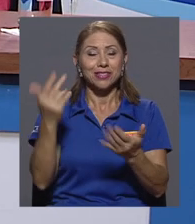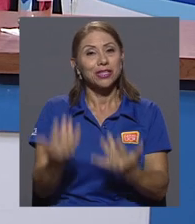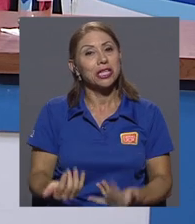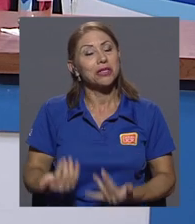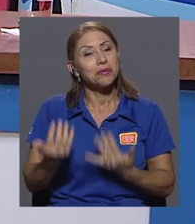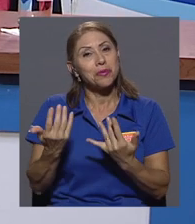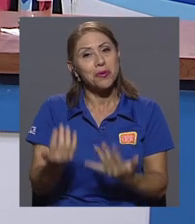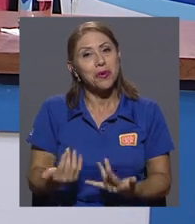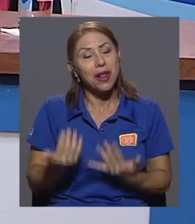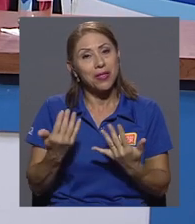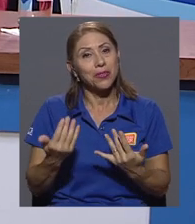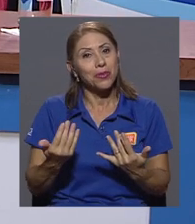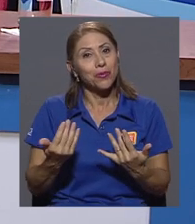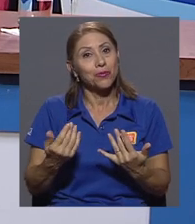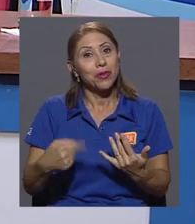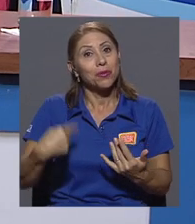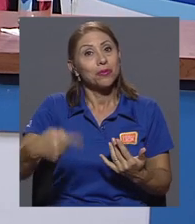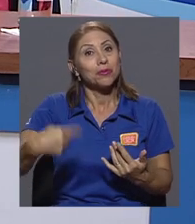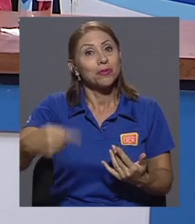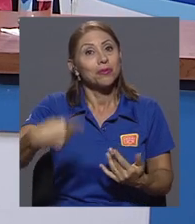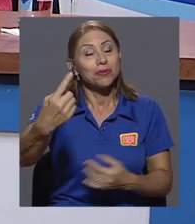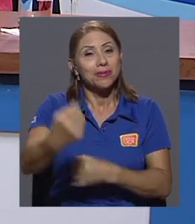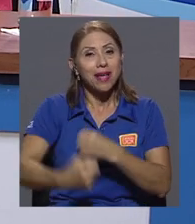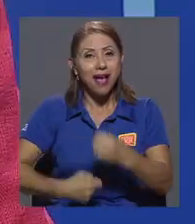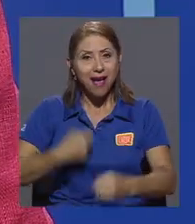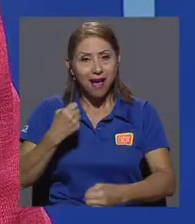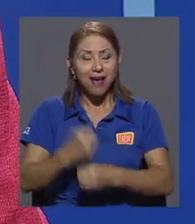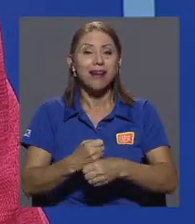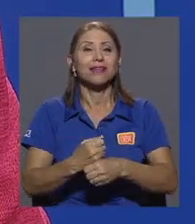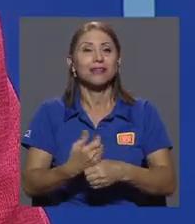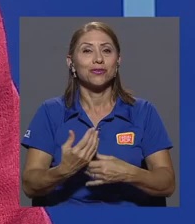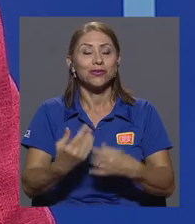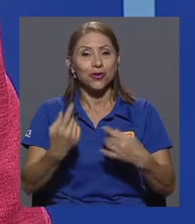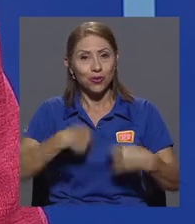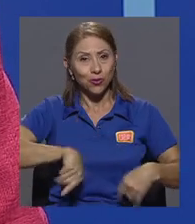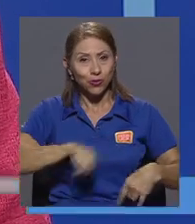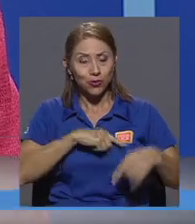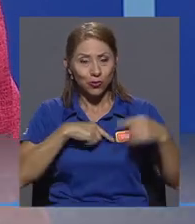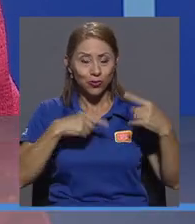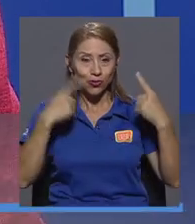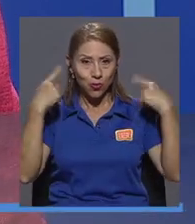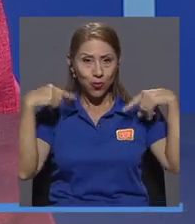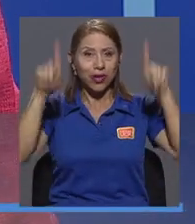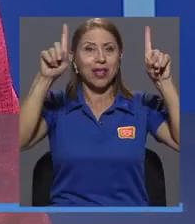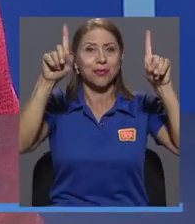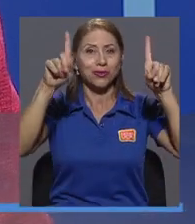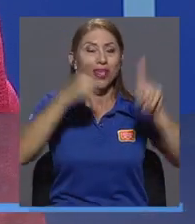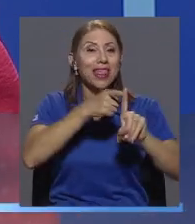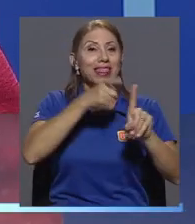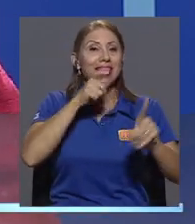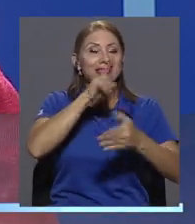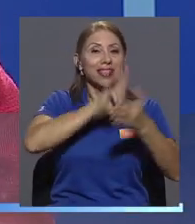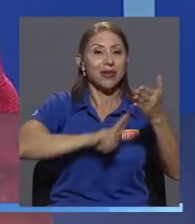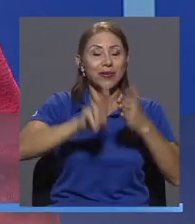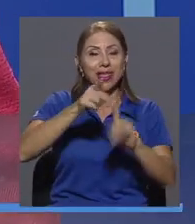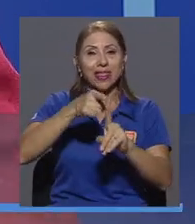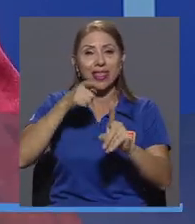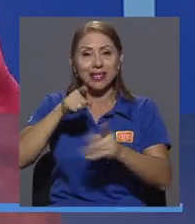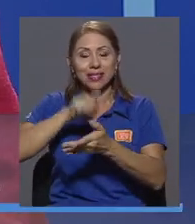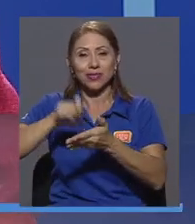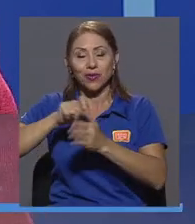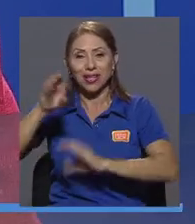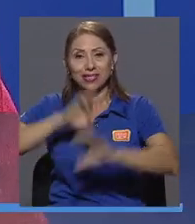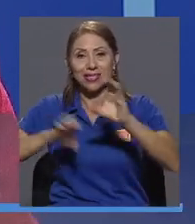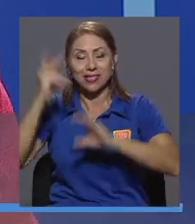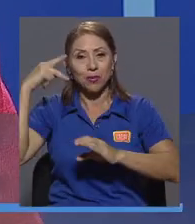en los años que vienen de verdad logremos desde la academia desde la escuela de ciencias políticas seguir aportando el